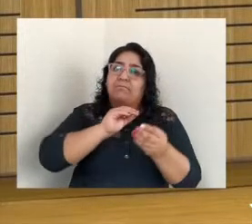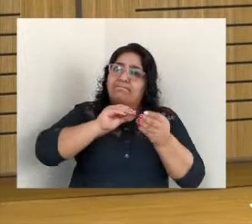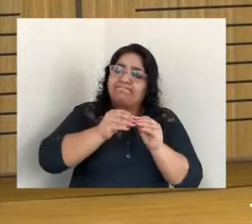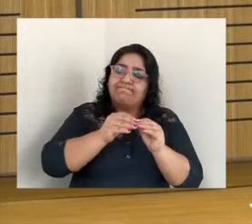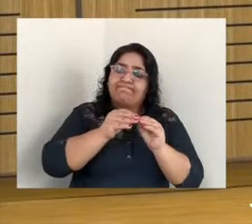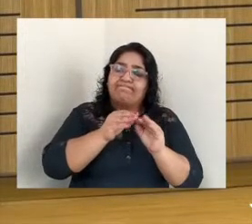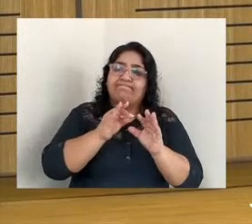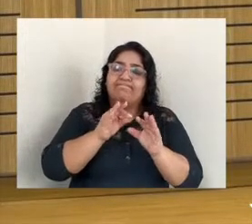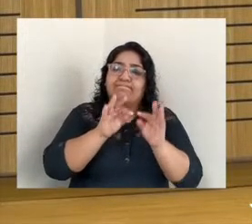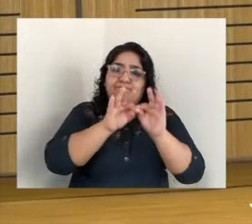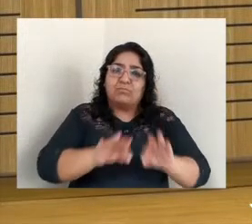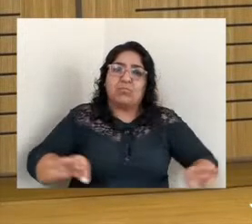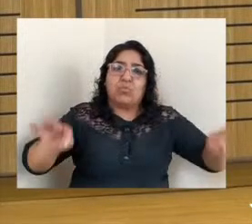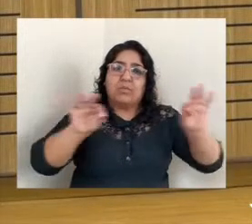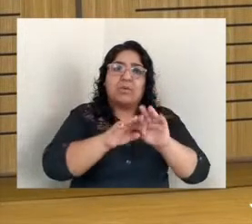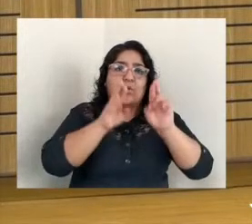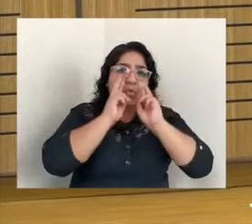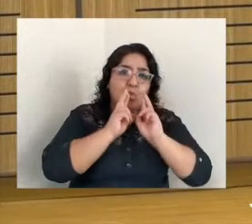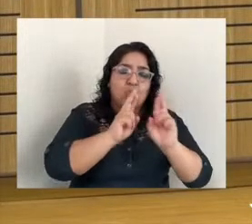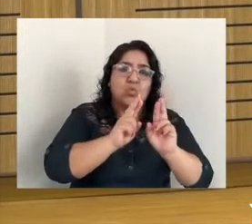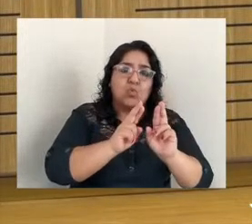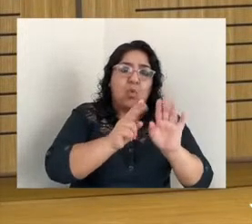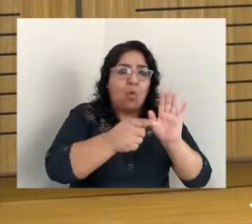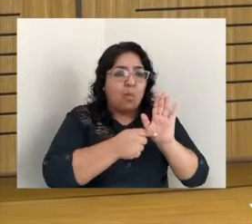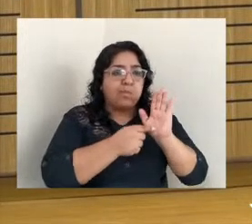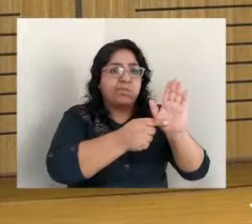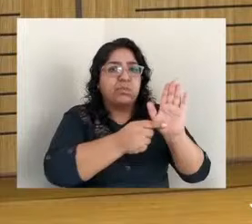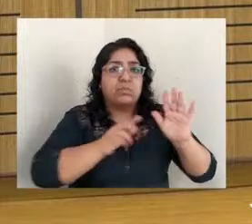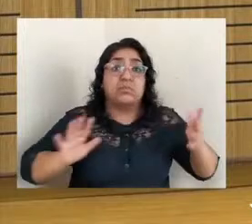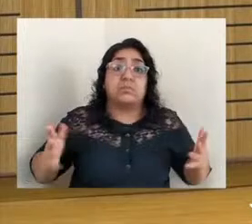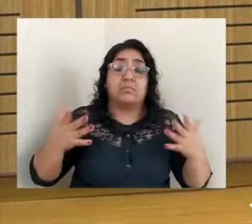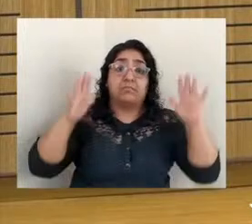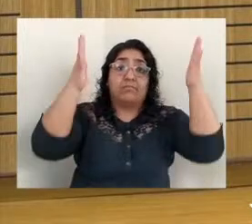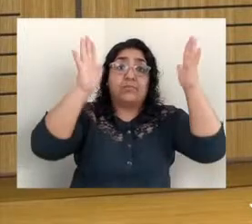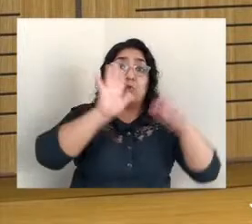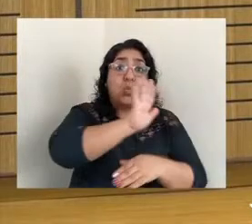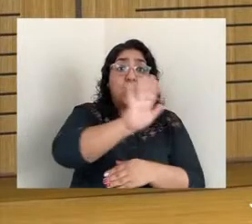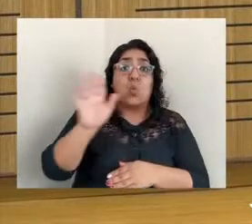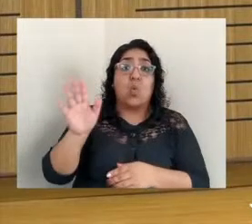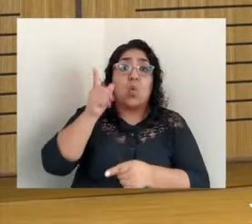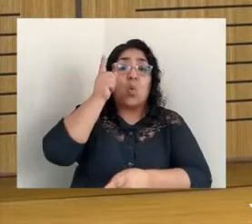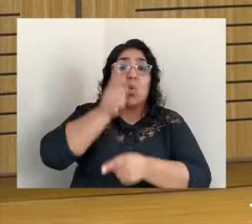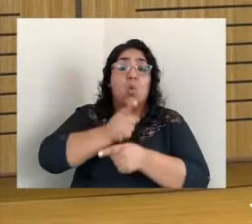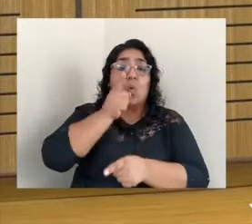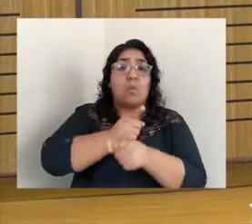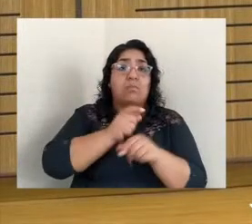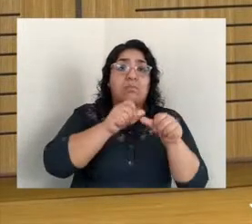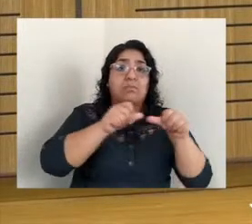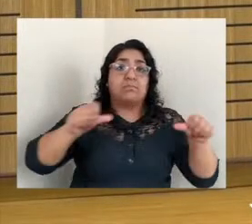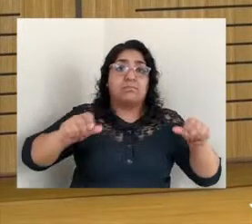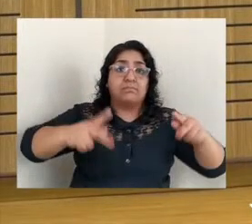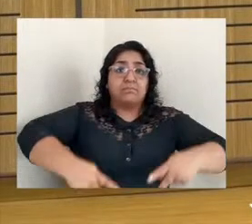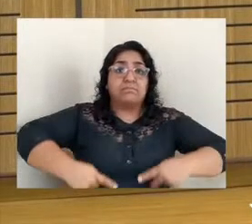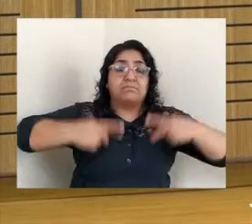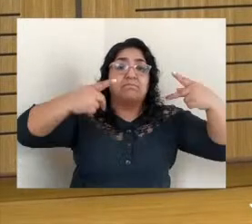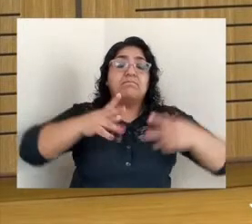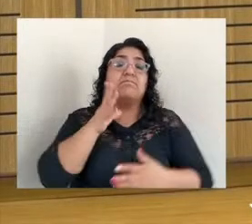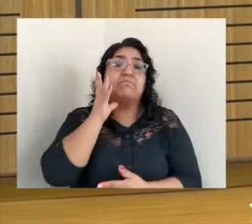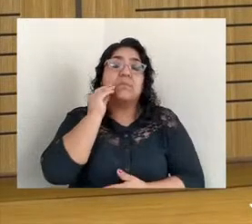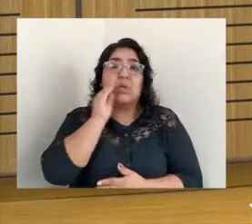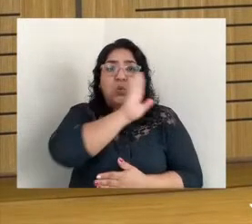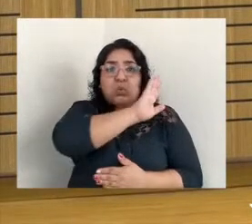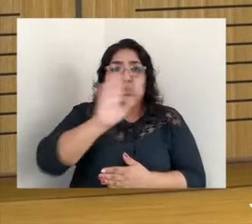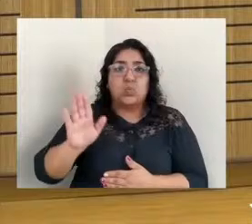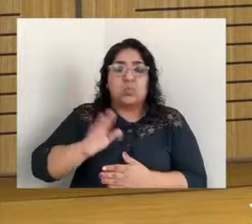esencia, que es la de reconocer, enaltecer y celebrar que han cumplido una nueva etapa de su vida y de